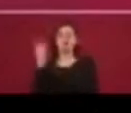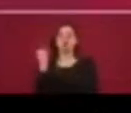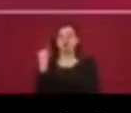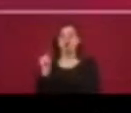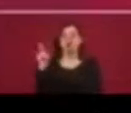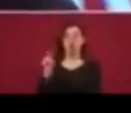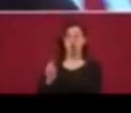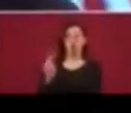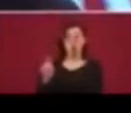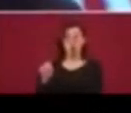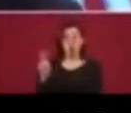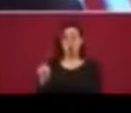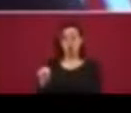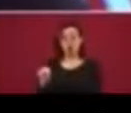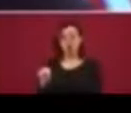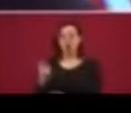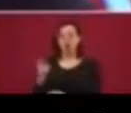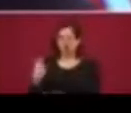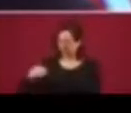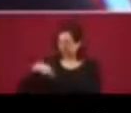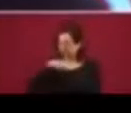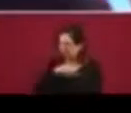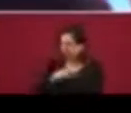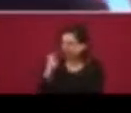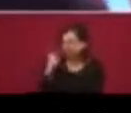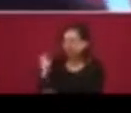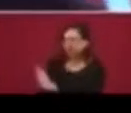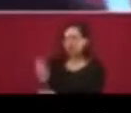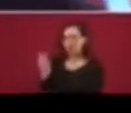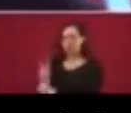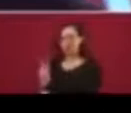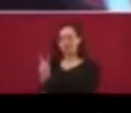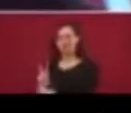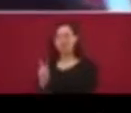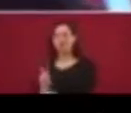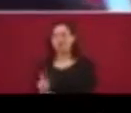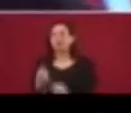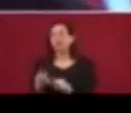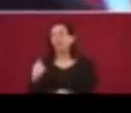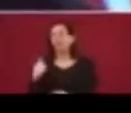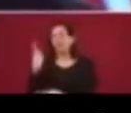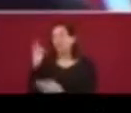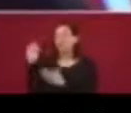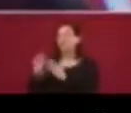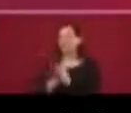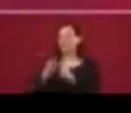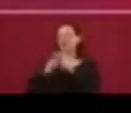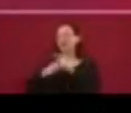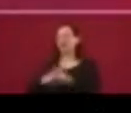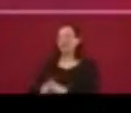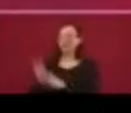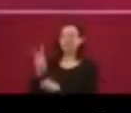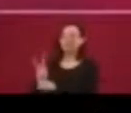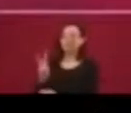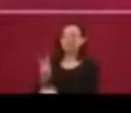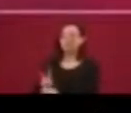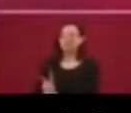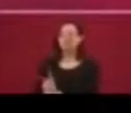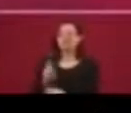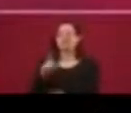Walmart y lo empezamos a monitorear desde hace un mes, y efectivamente ha habido un